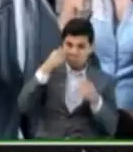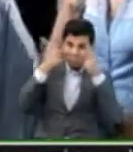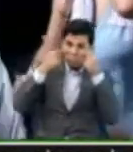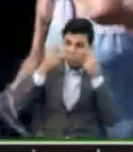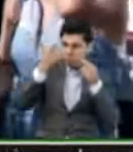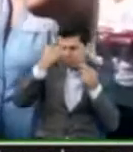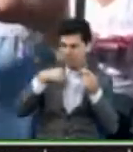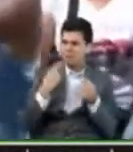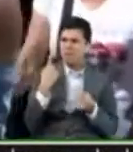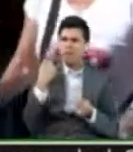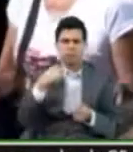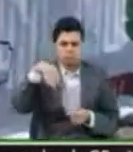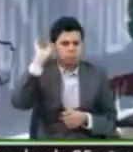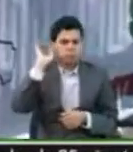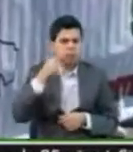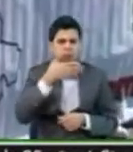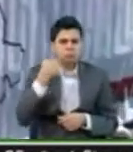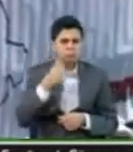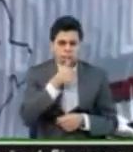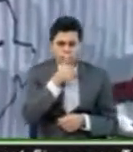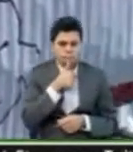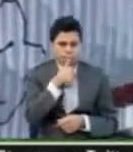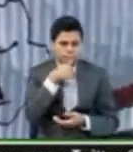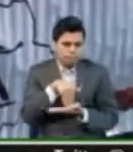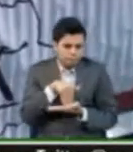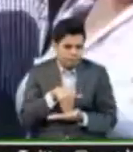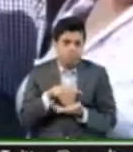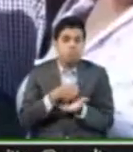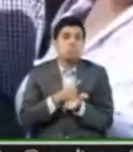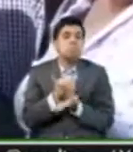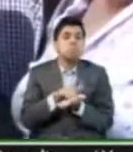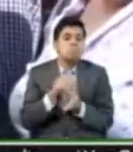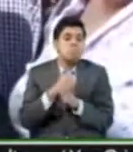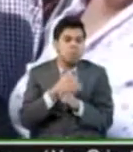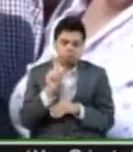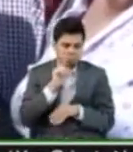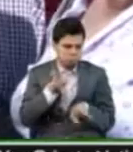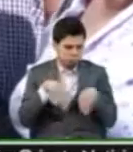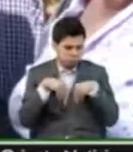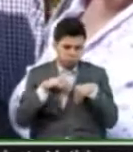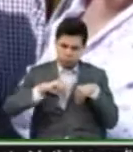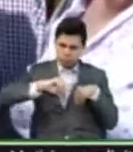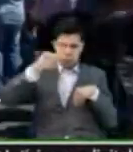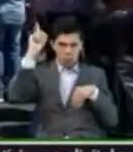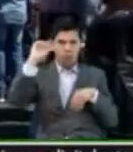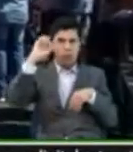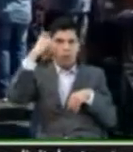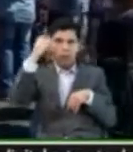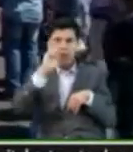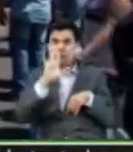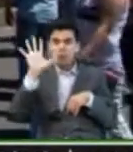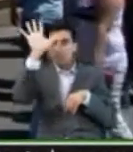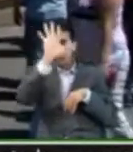por eso dicen que prefieren resistir antes que seguir en las mismas condiciones. No le vamos a permitir al gobierno nacional